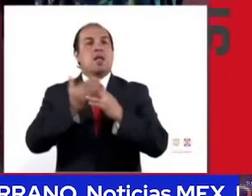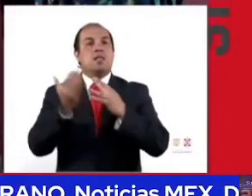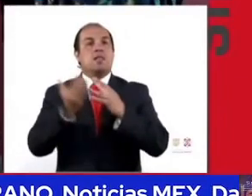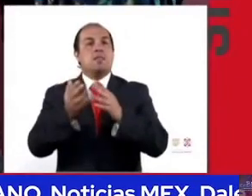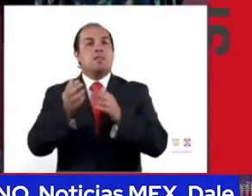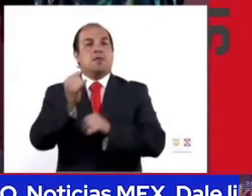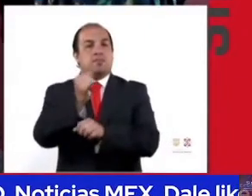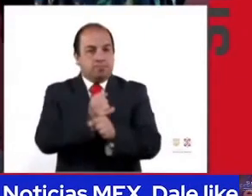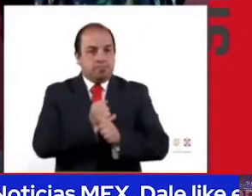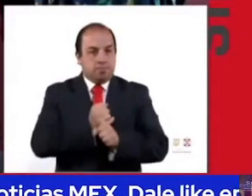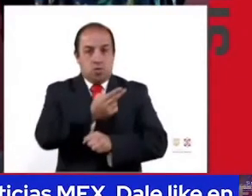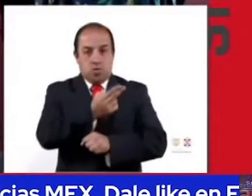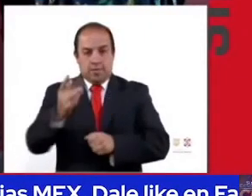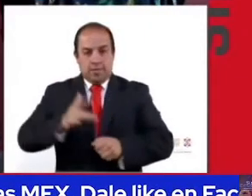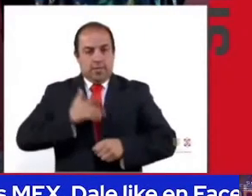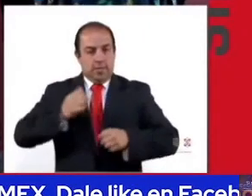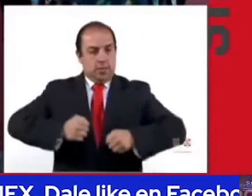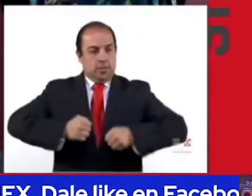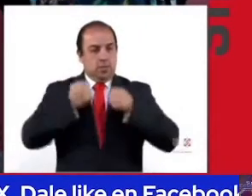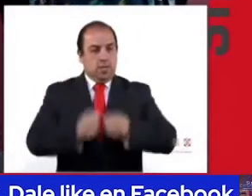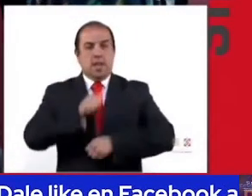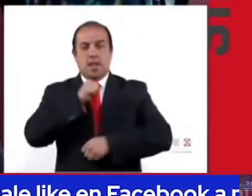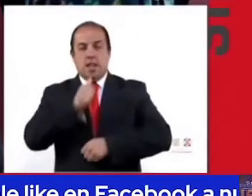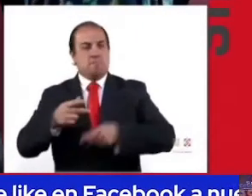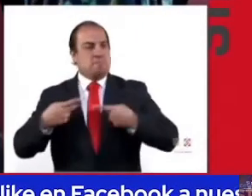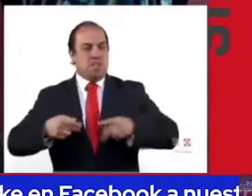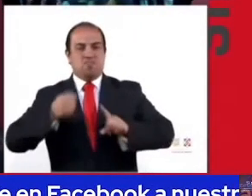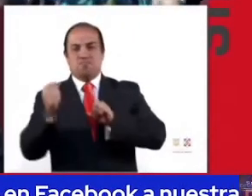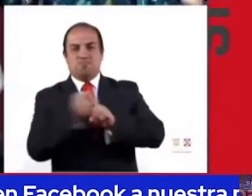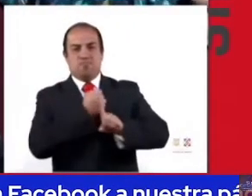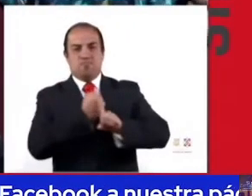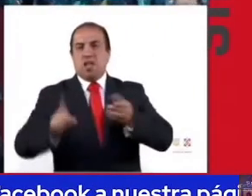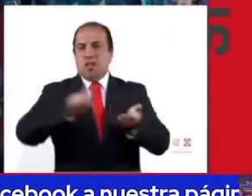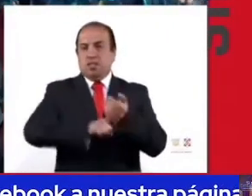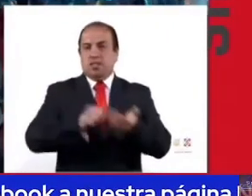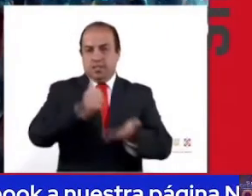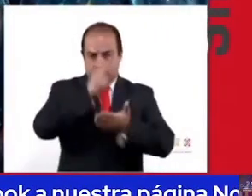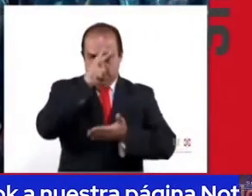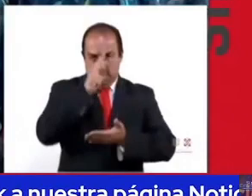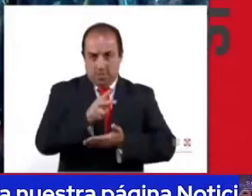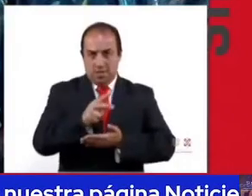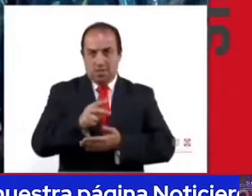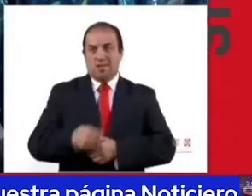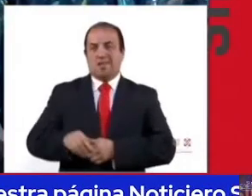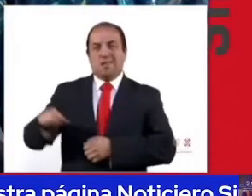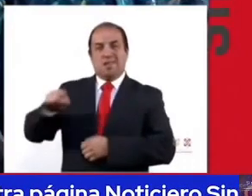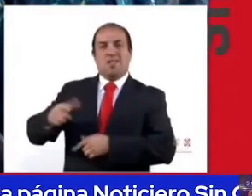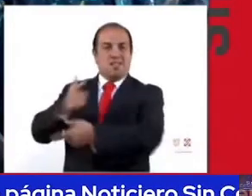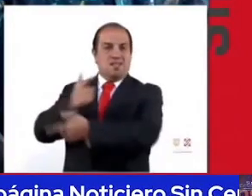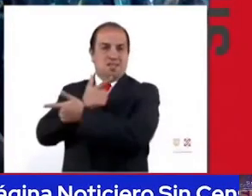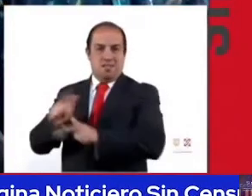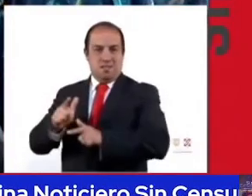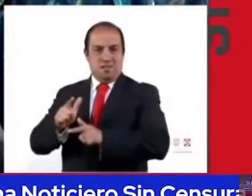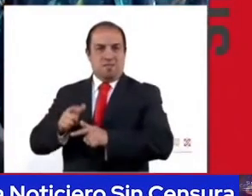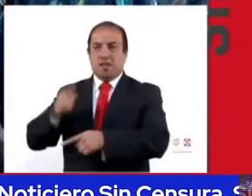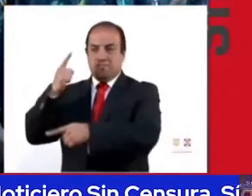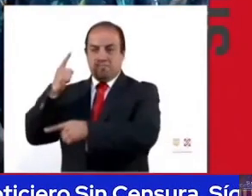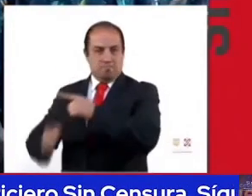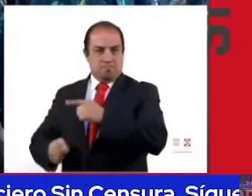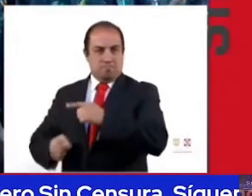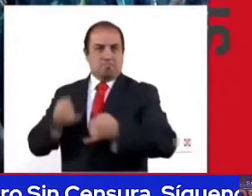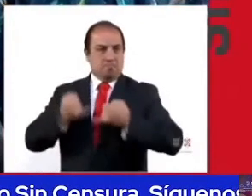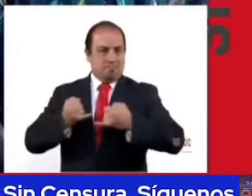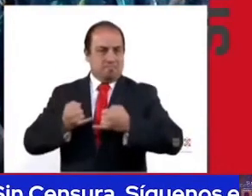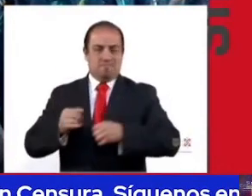Que tengan la certeza de que ningún generador de violencia que opere dentro de la Ciudad de México quedará impune ante la justicia, sin importar el sitio donde